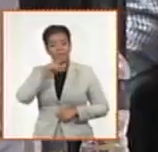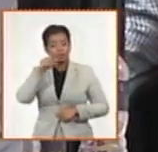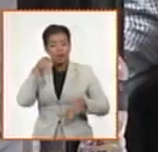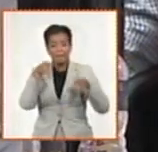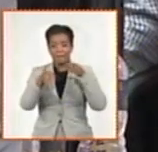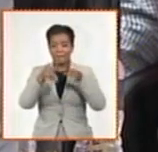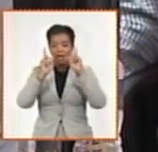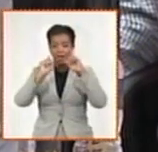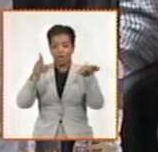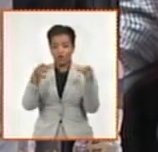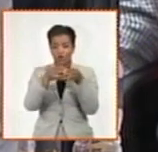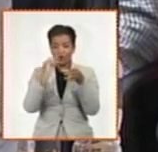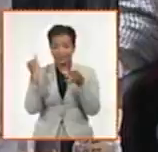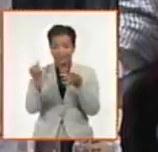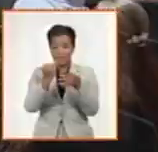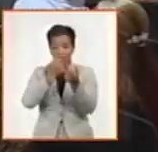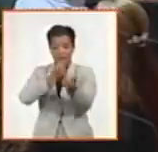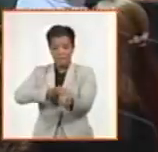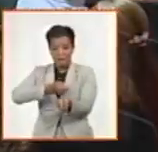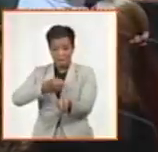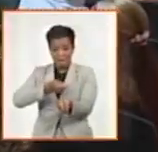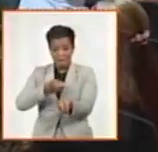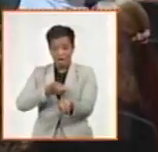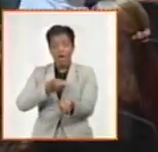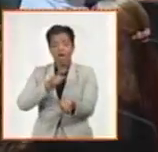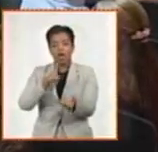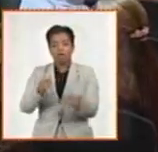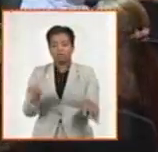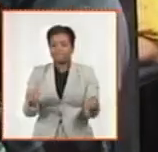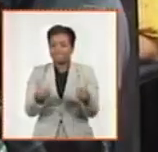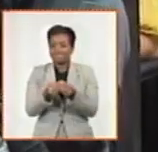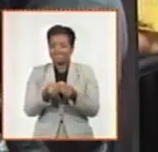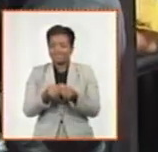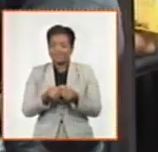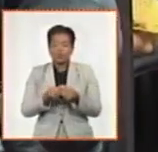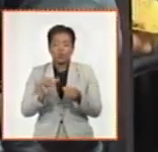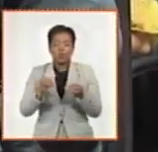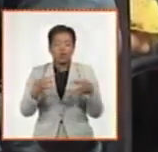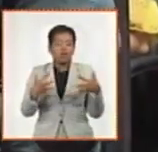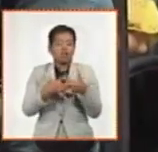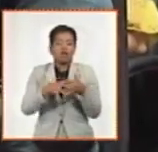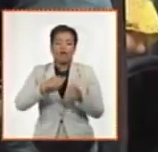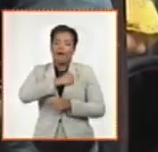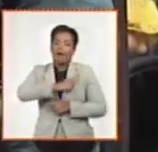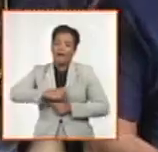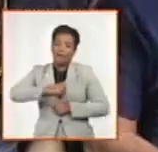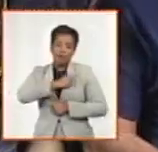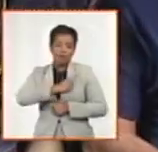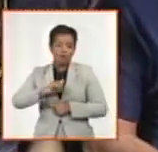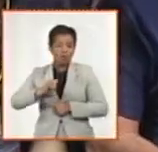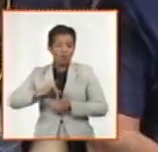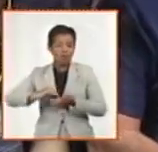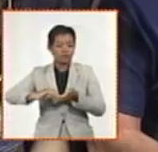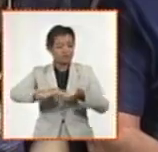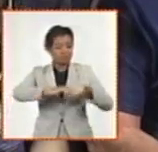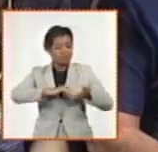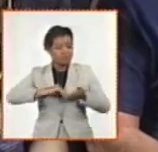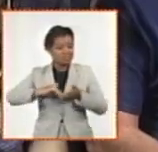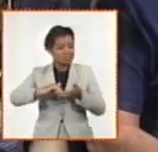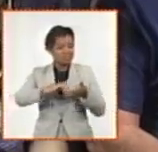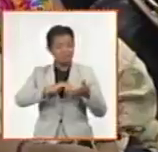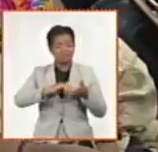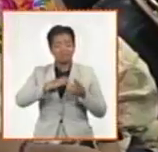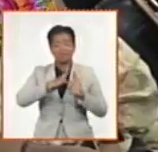8º Encuentro Internacional de Agroecología los une el amor a la naturaleza y también la solidaridad. Hasta